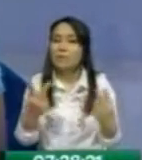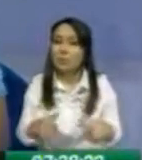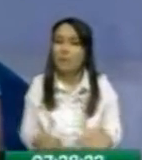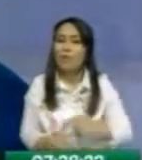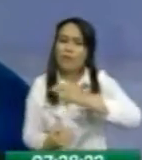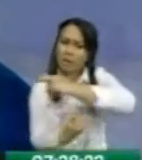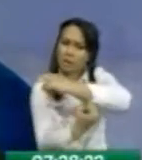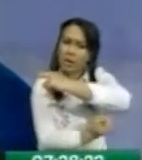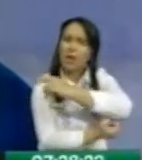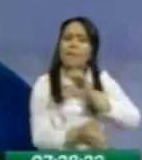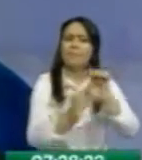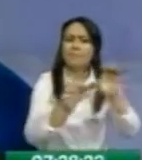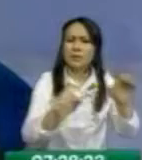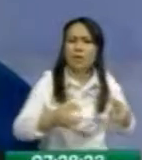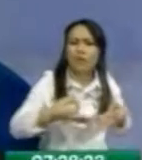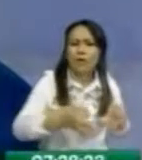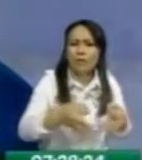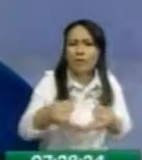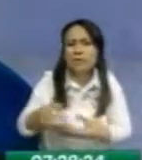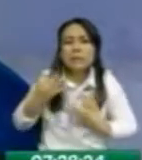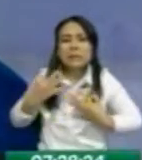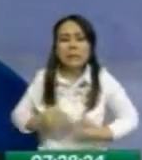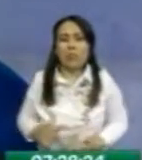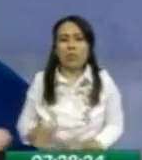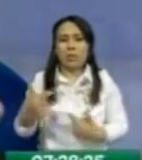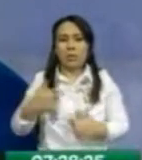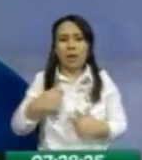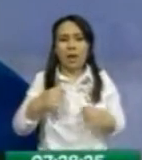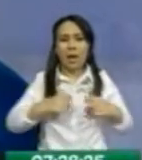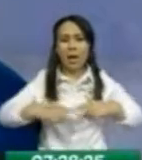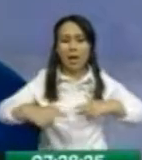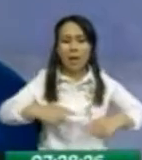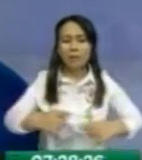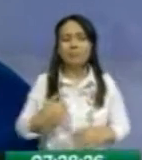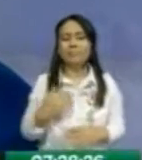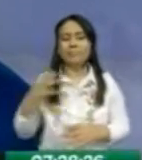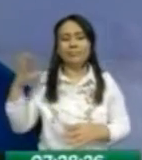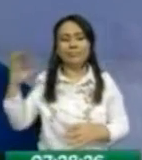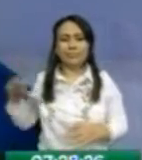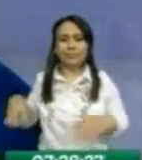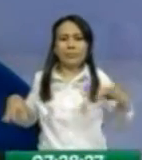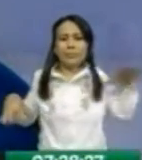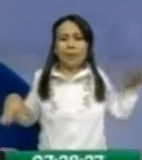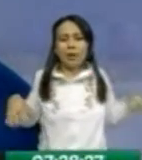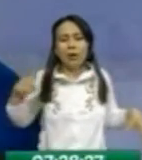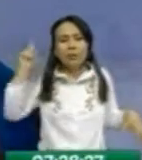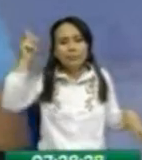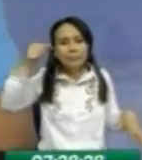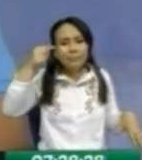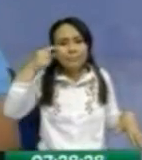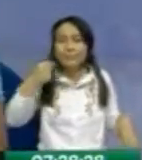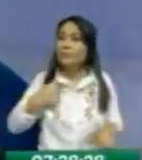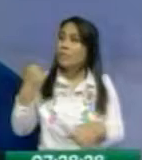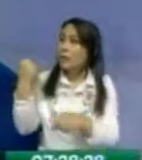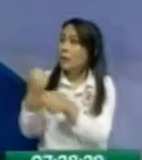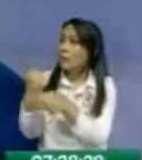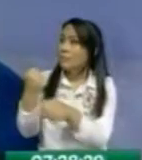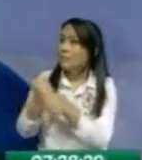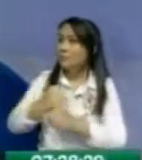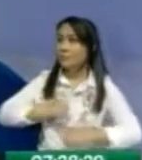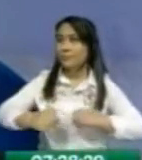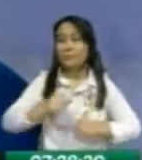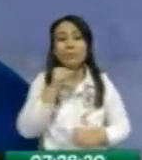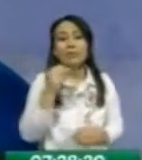un mecanismo jurídico que dé esas garantías al empresariado, como lo hemos hecho desde el gobierno nacional. Se está trabajando en eso.